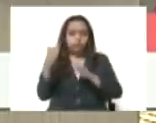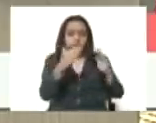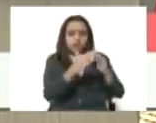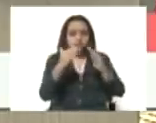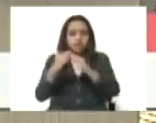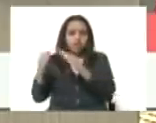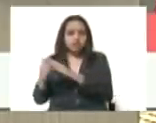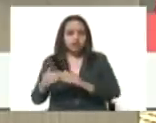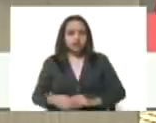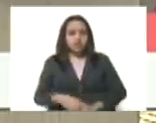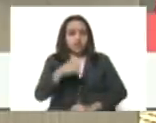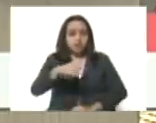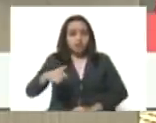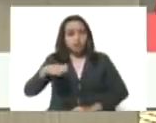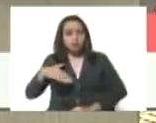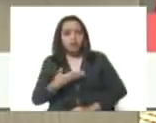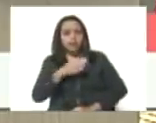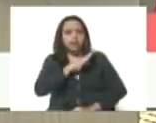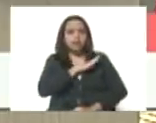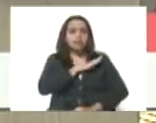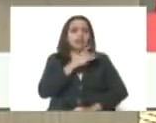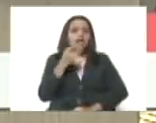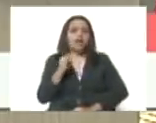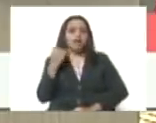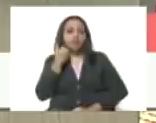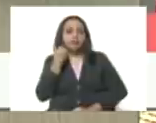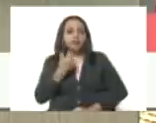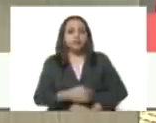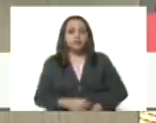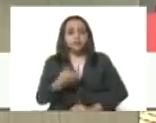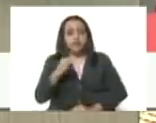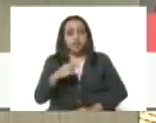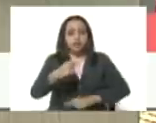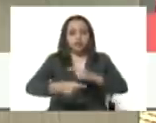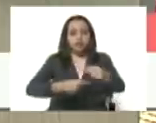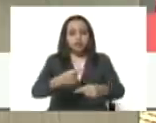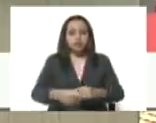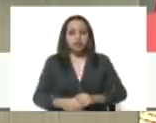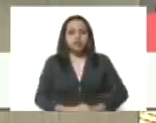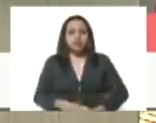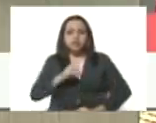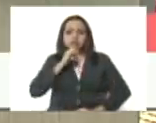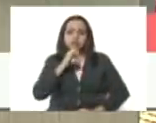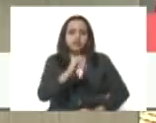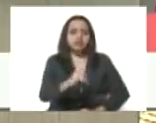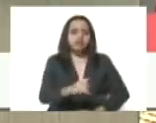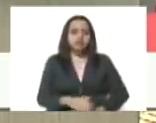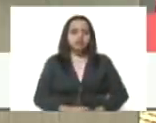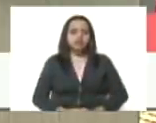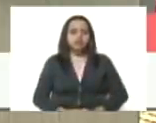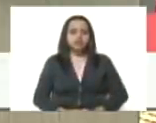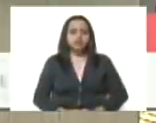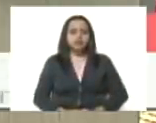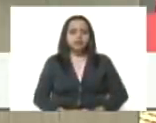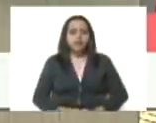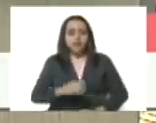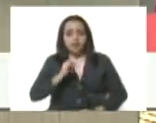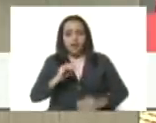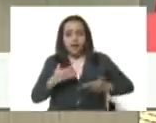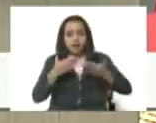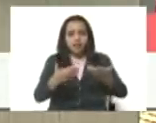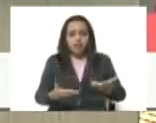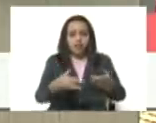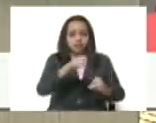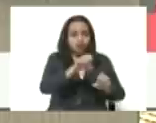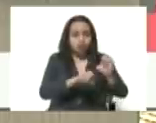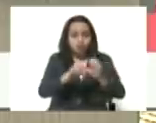casa de quienes pueden tener síntomas, y eso se ha derivado de la información que se ha dado en la